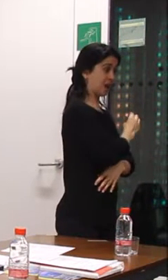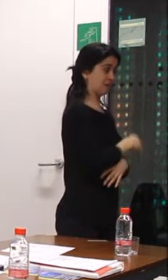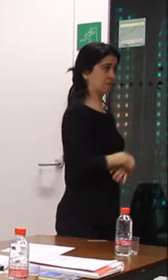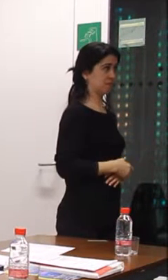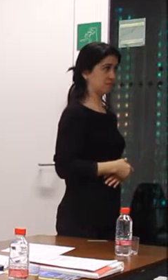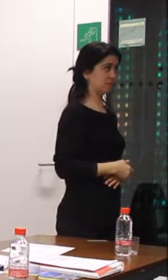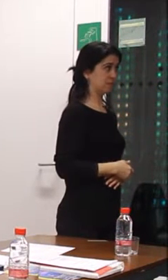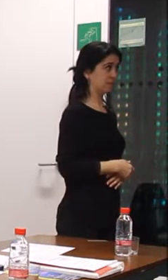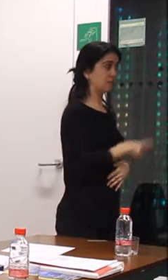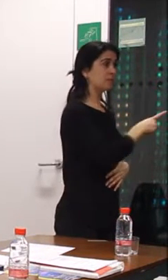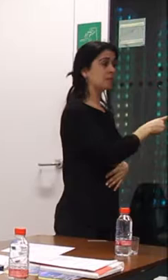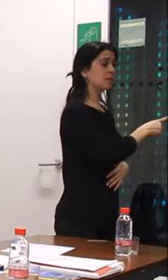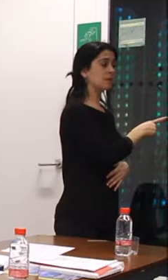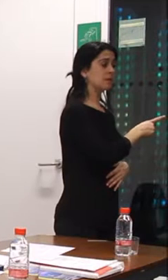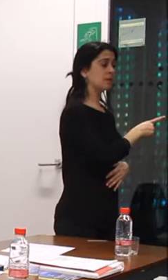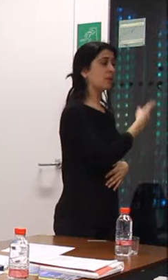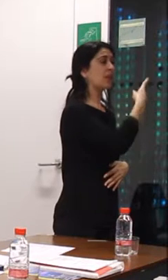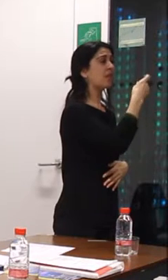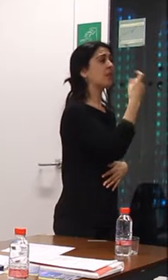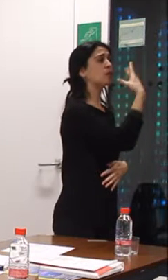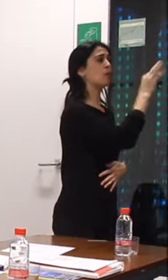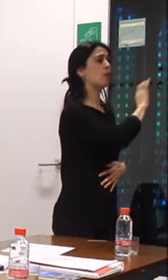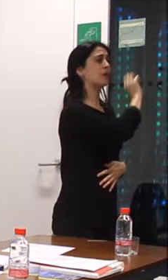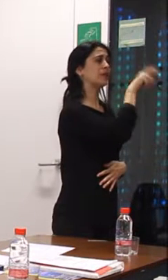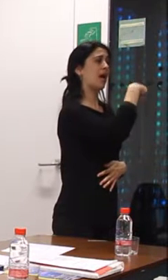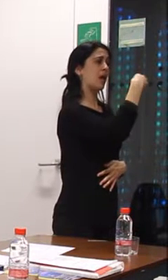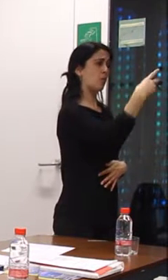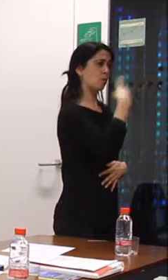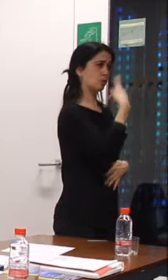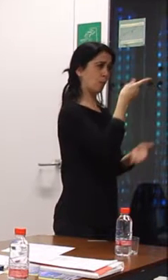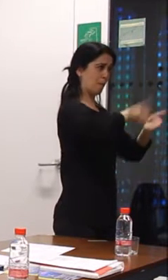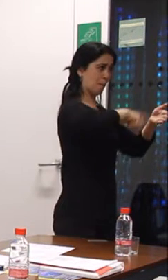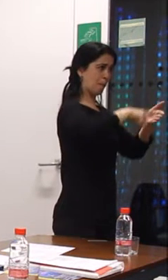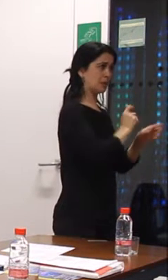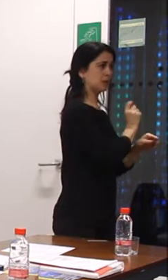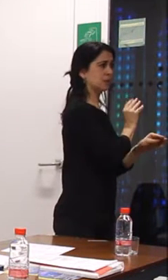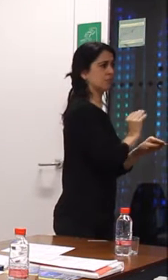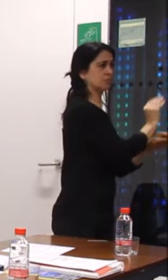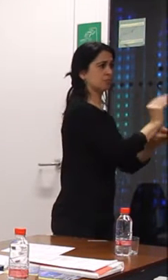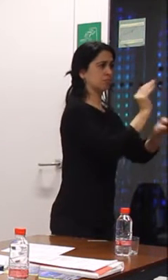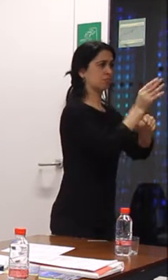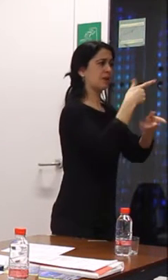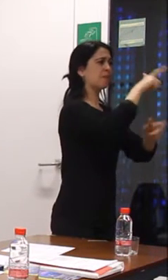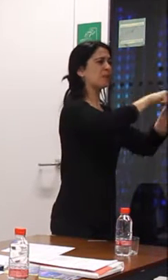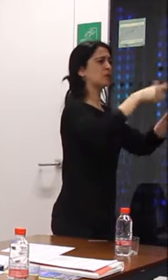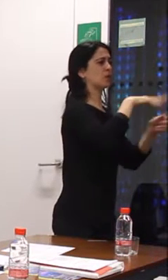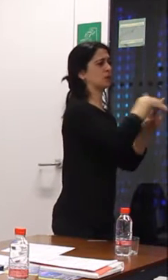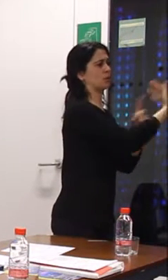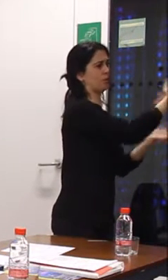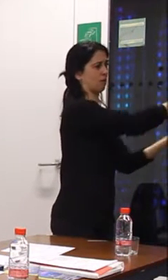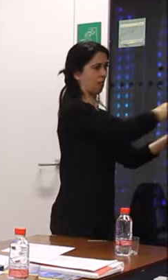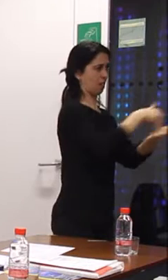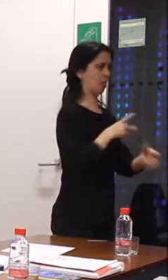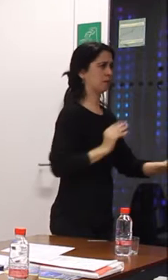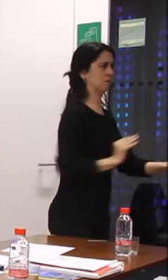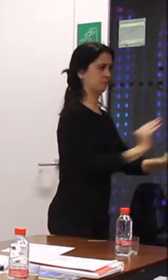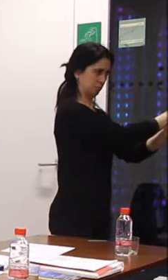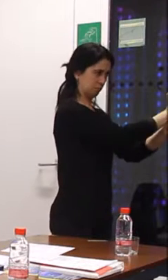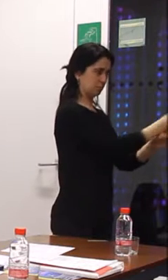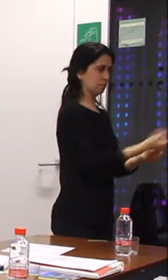aporta 150 euros al mes para personas que tienen situaciones de vulnerabilidad y pues,